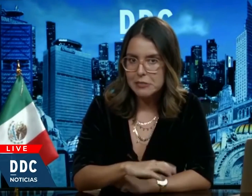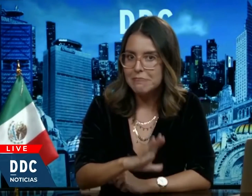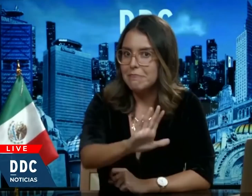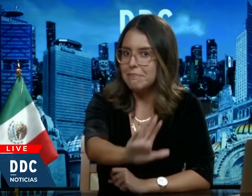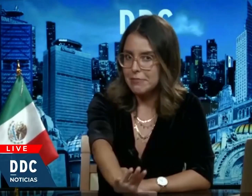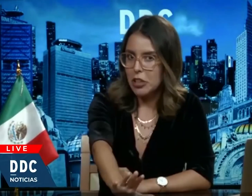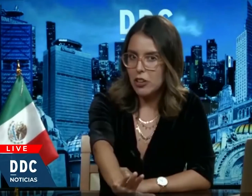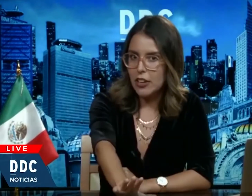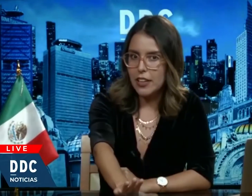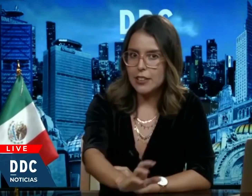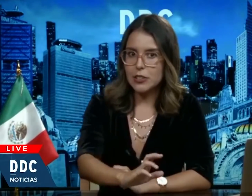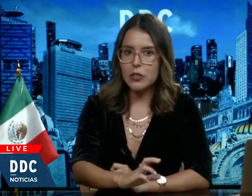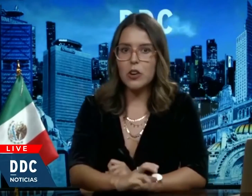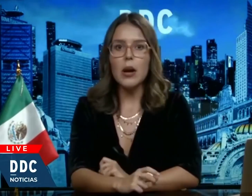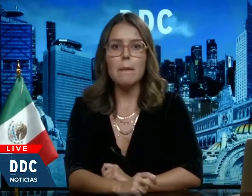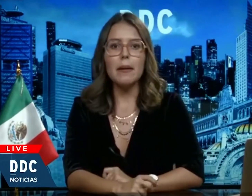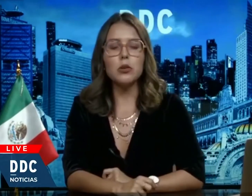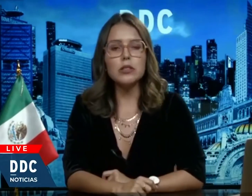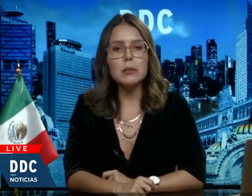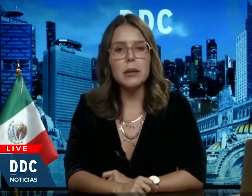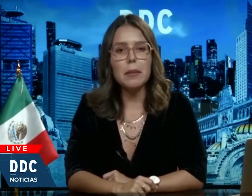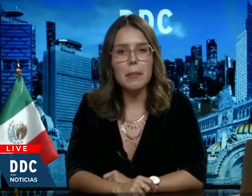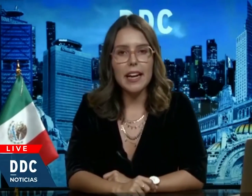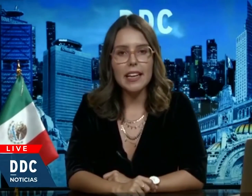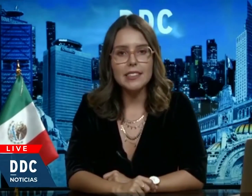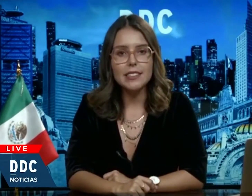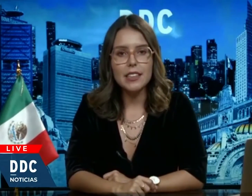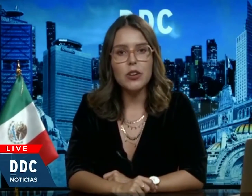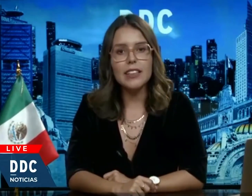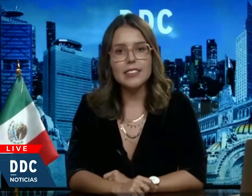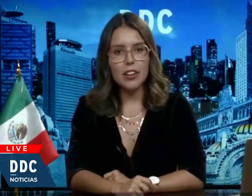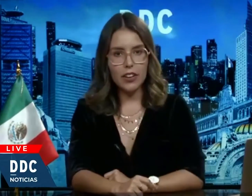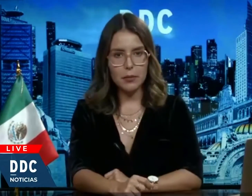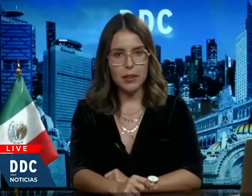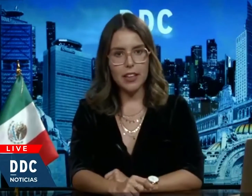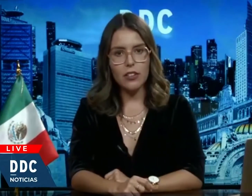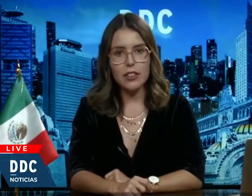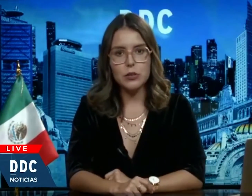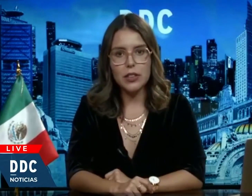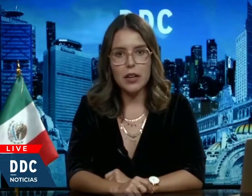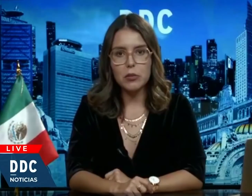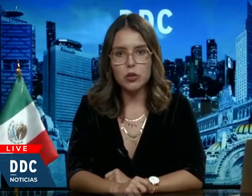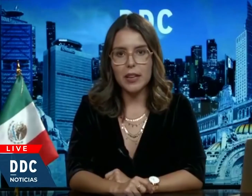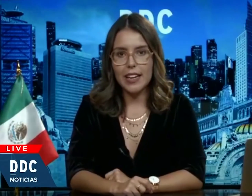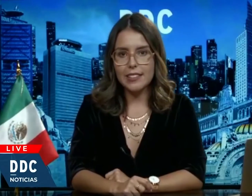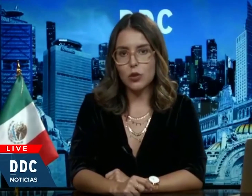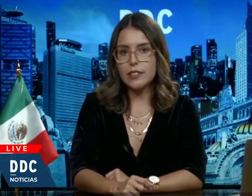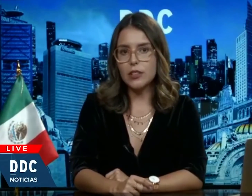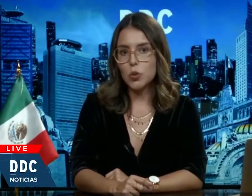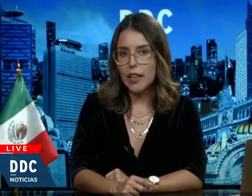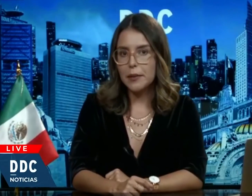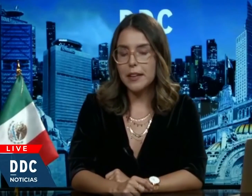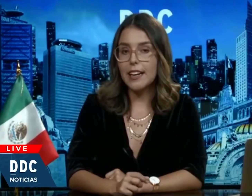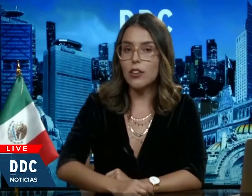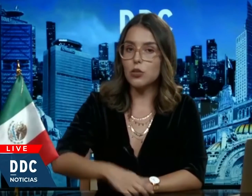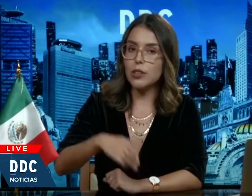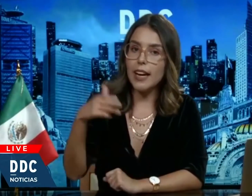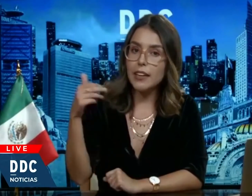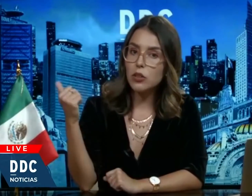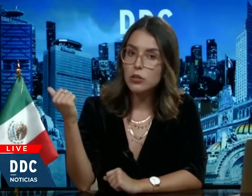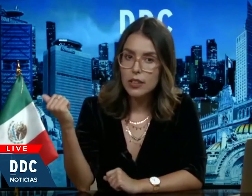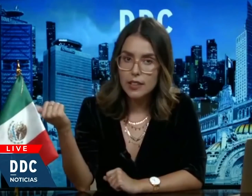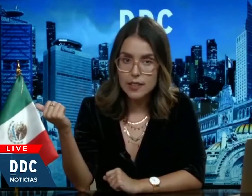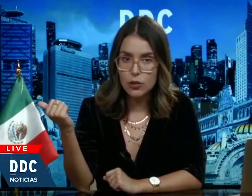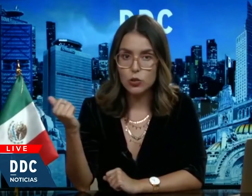¿ok? Creo que con eso, ¿no? Pero justamente para apagar el incendio al interior de México, les contábamos sobre la solicitud de liberarle